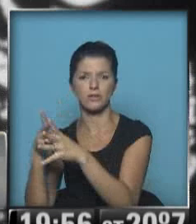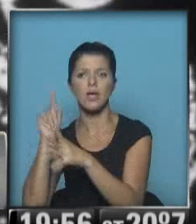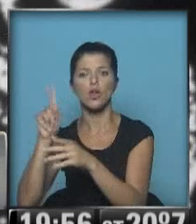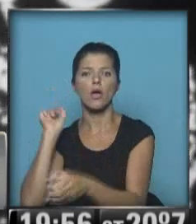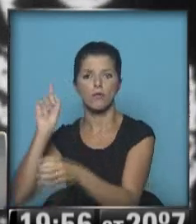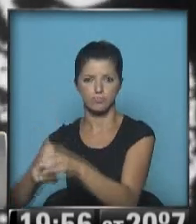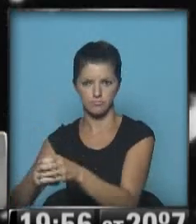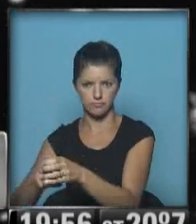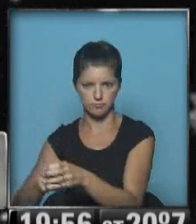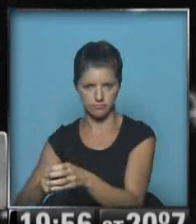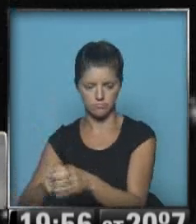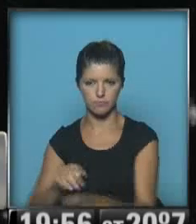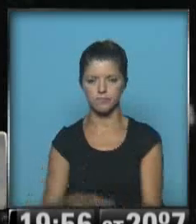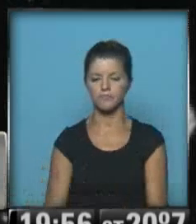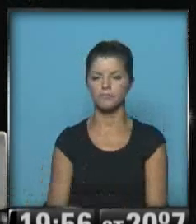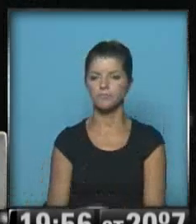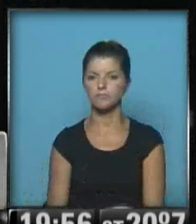estúpidos que